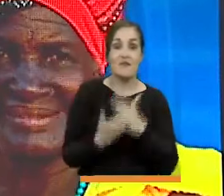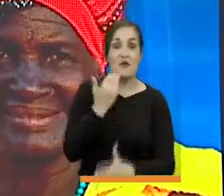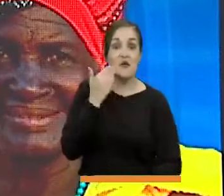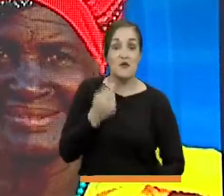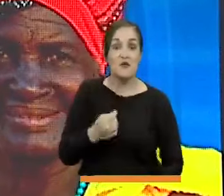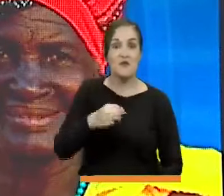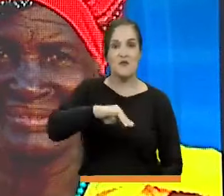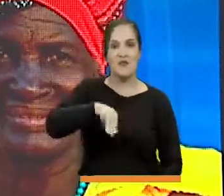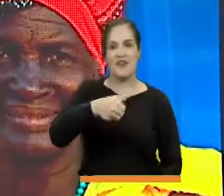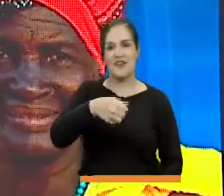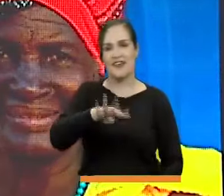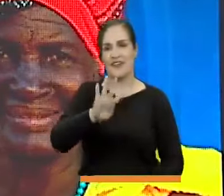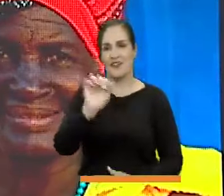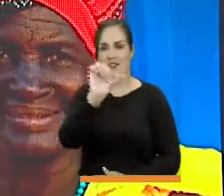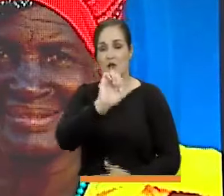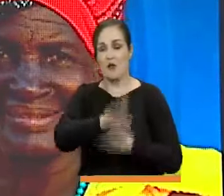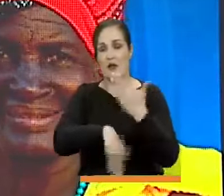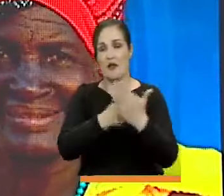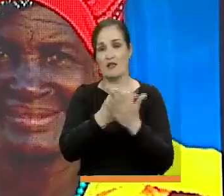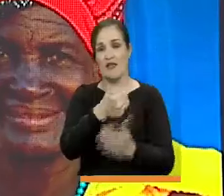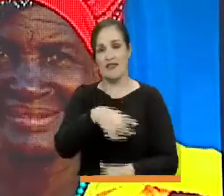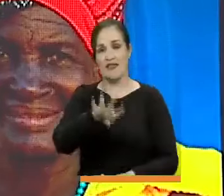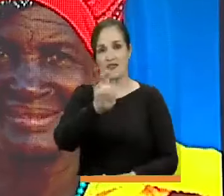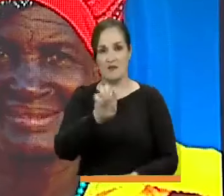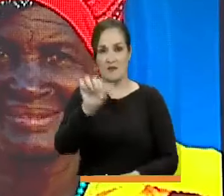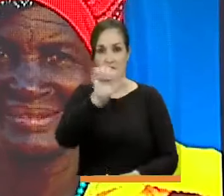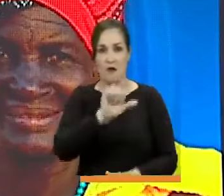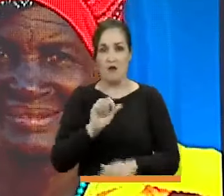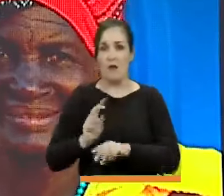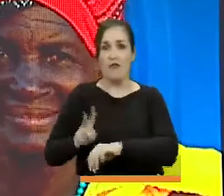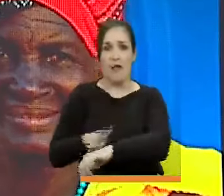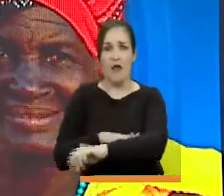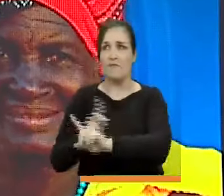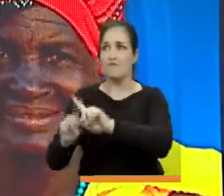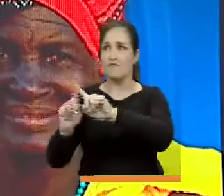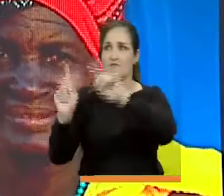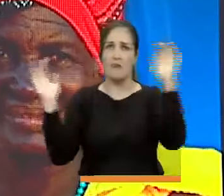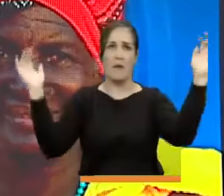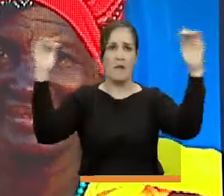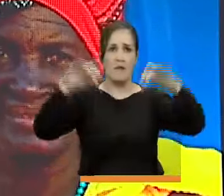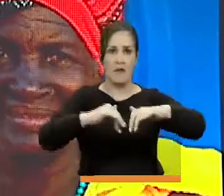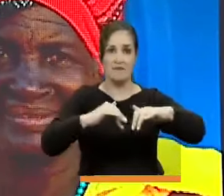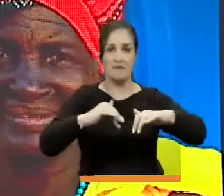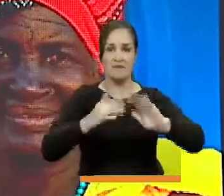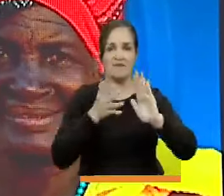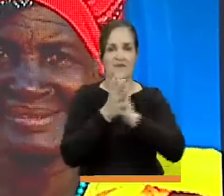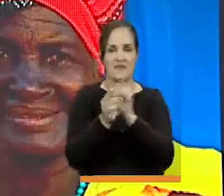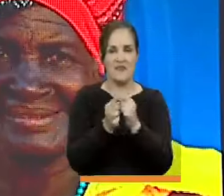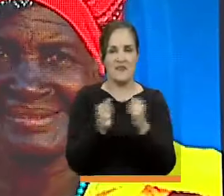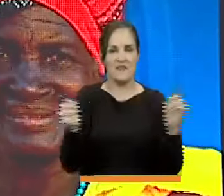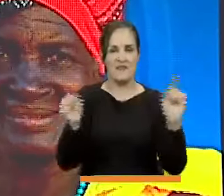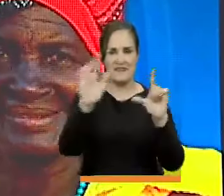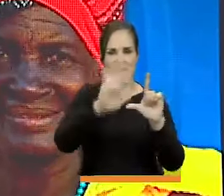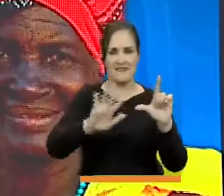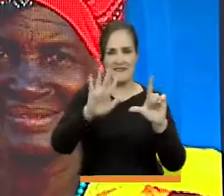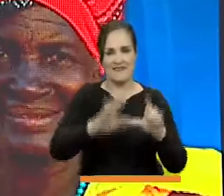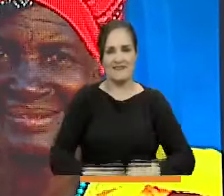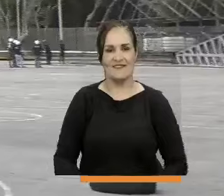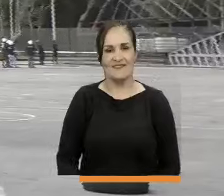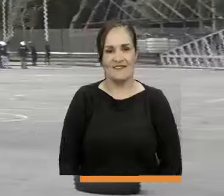miércoles 14 de agosto y va hasta el 19, con delegaciones de diferentes regiones del país. Informémonos de la siguiente manera.